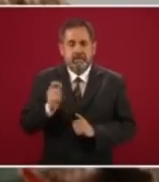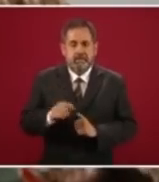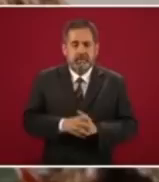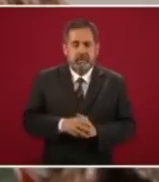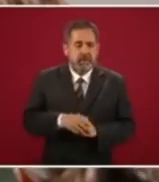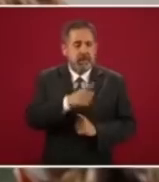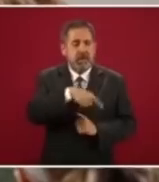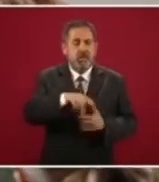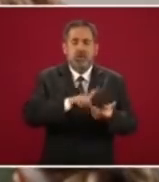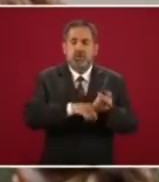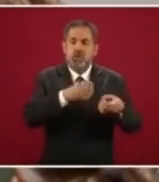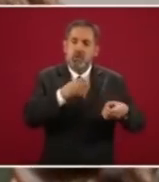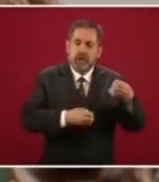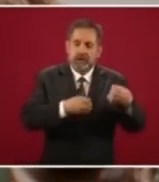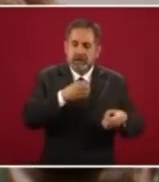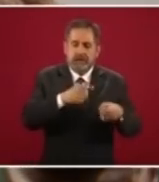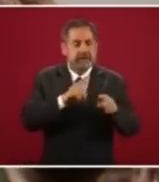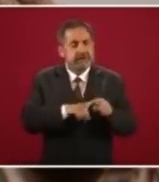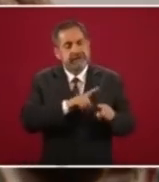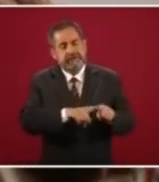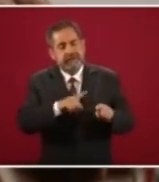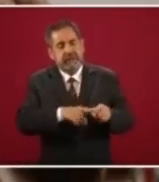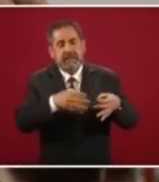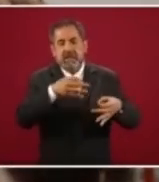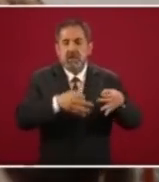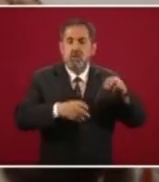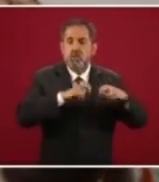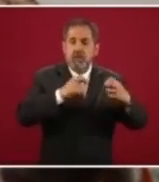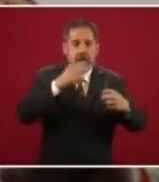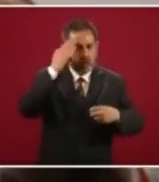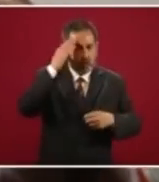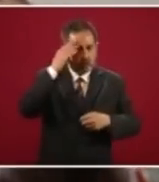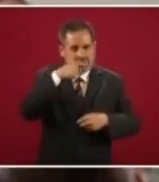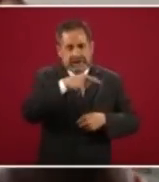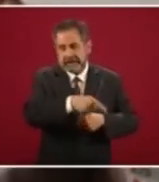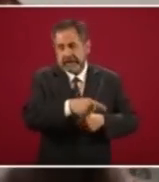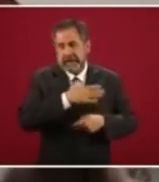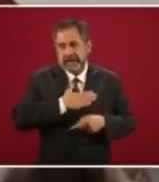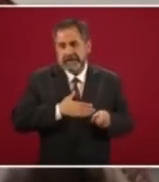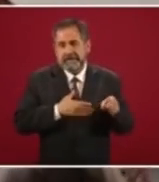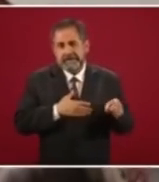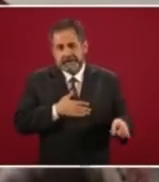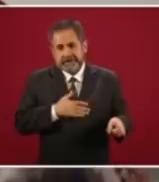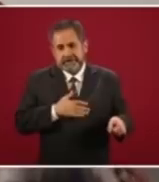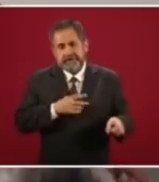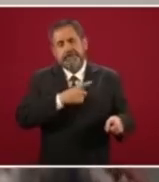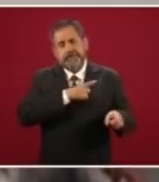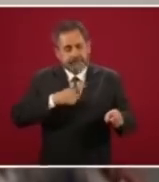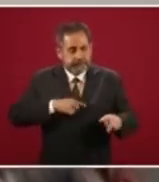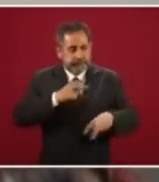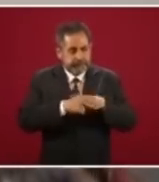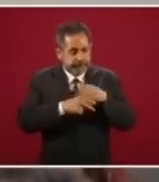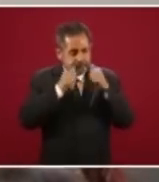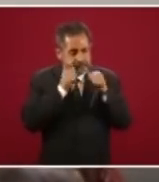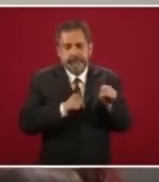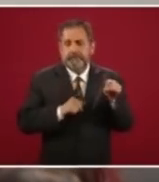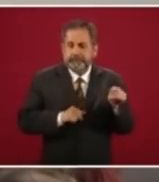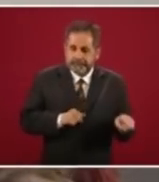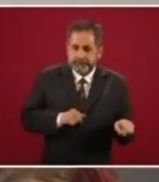los jueces de los tribunales superiores de justicia los que deben de actuar.